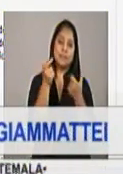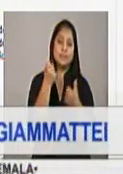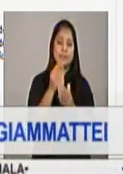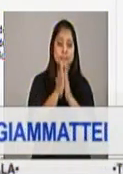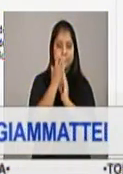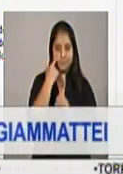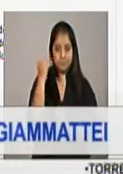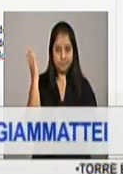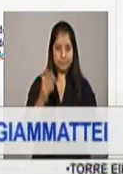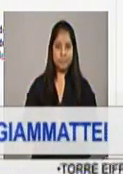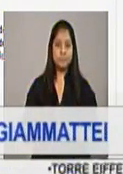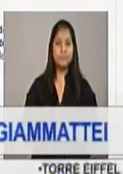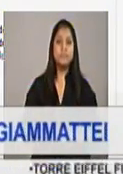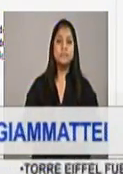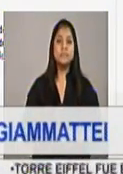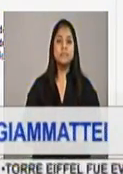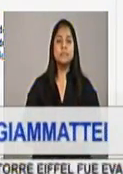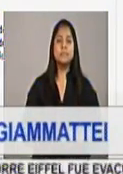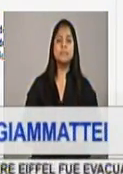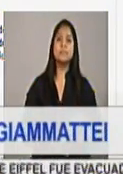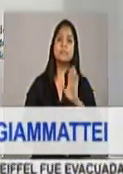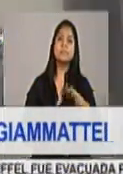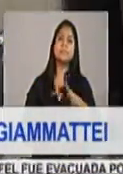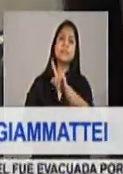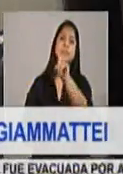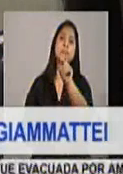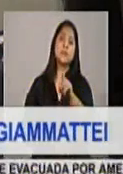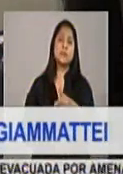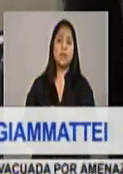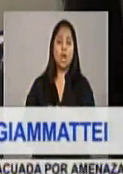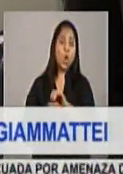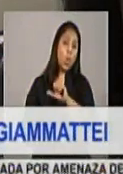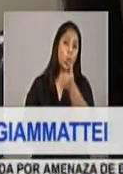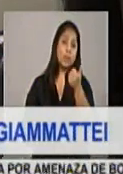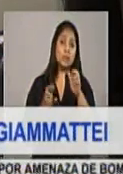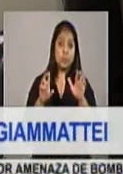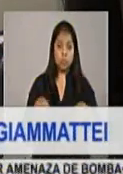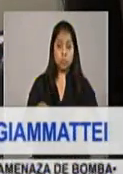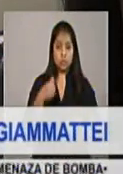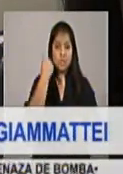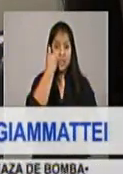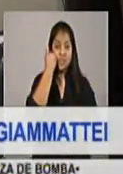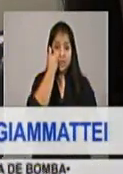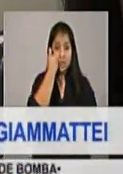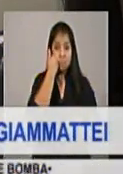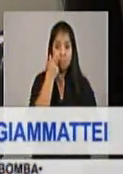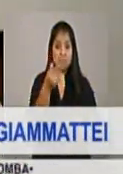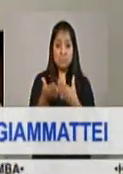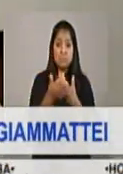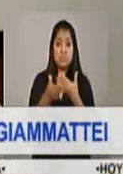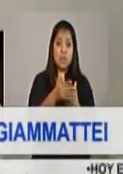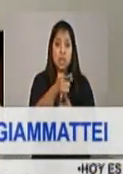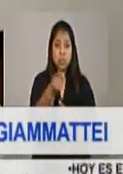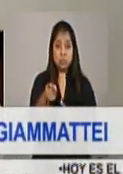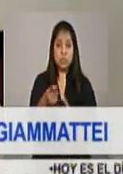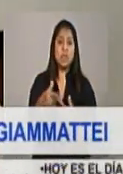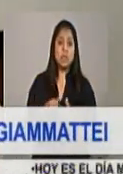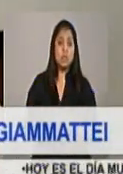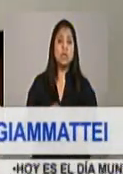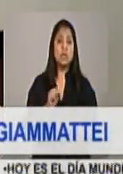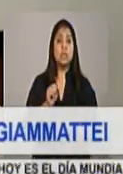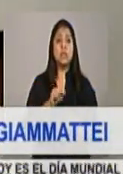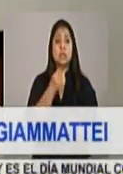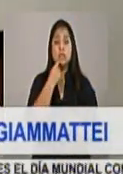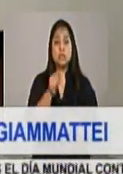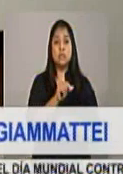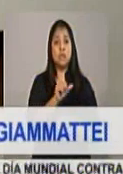pónganlo. Presidente, ¿alguien más de su equipo ha resultado positivo en estos días, señor presidente? Tenemos al